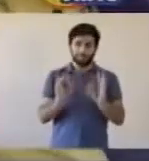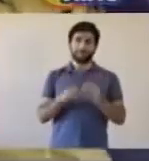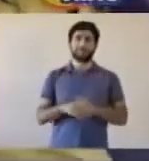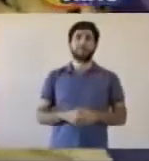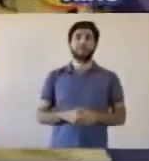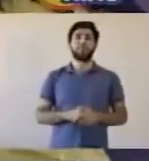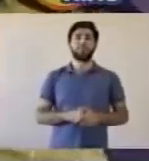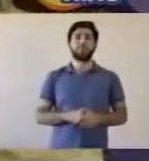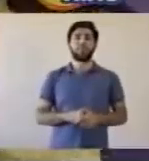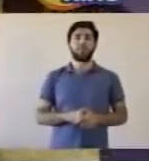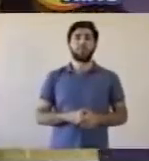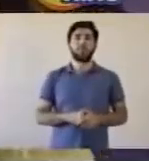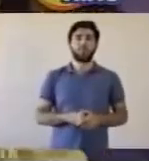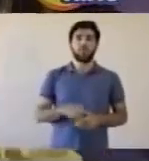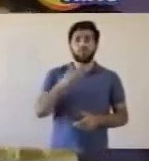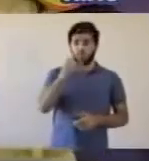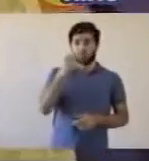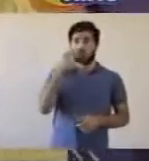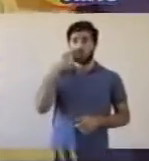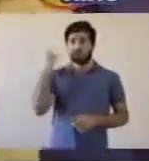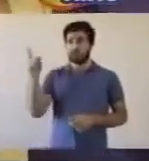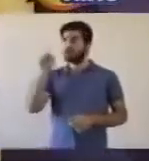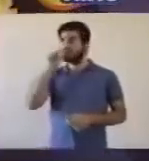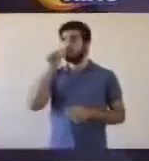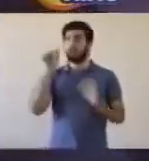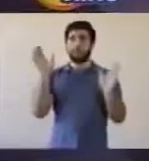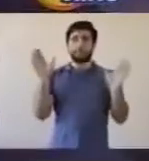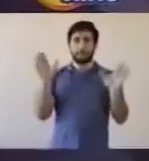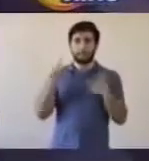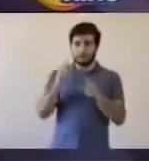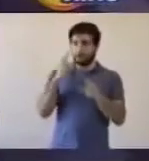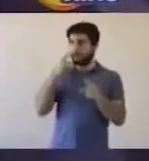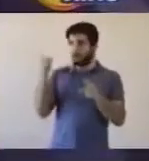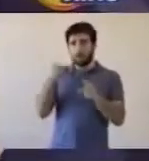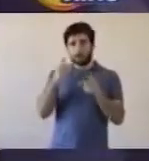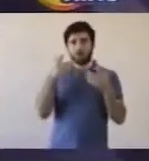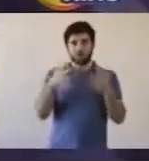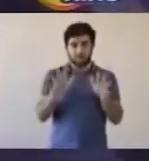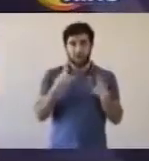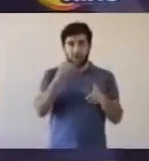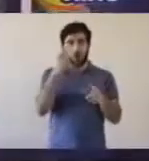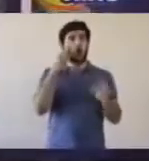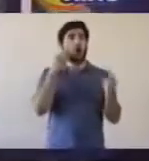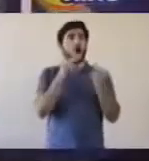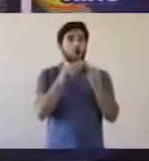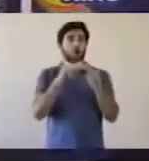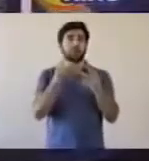pico, tienen patas y nacen a través de huevos.